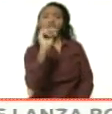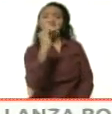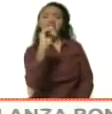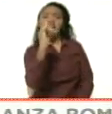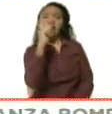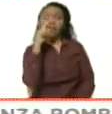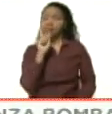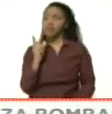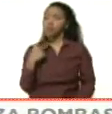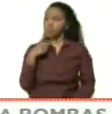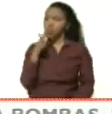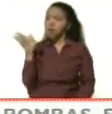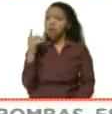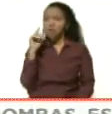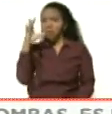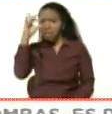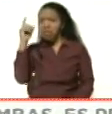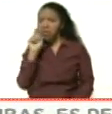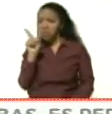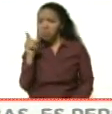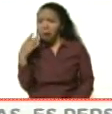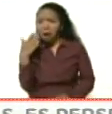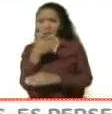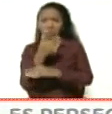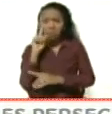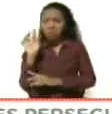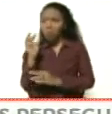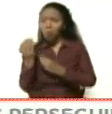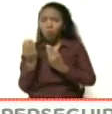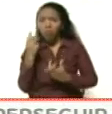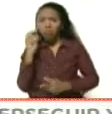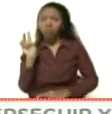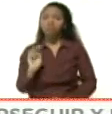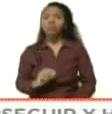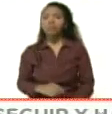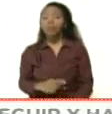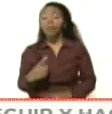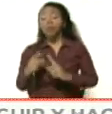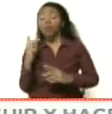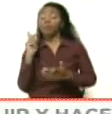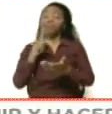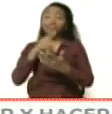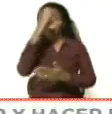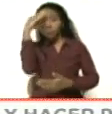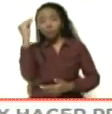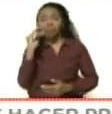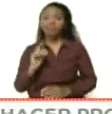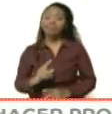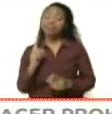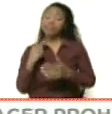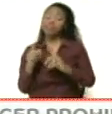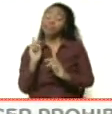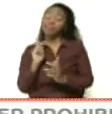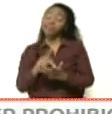a California, Delcy? Iba a ir a California, pero llegó Trump.